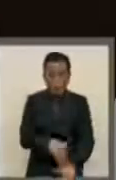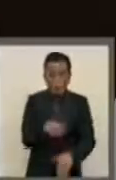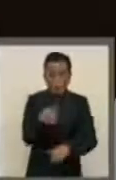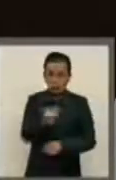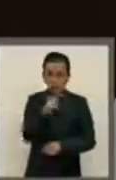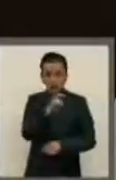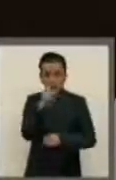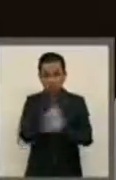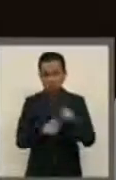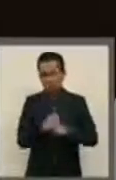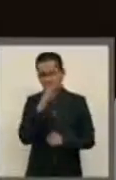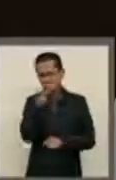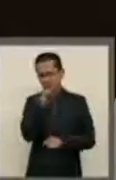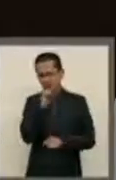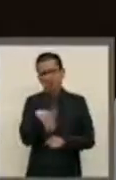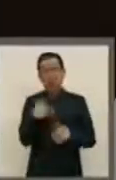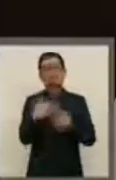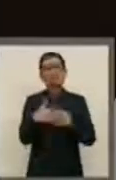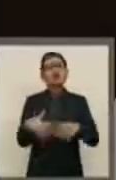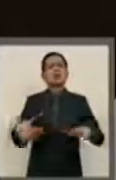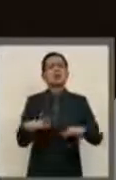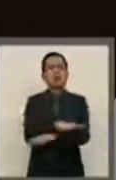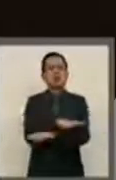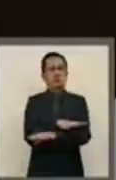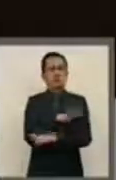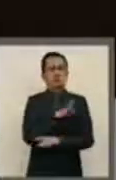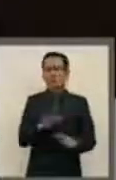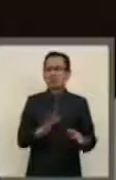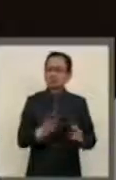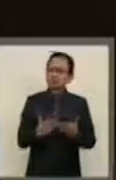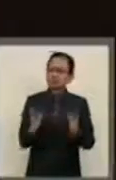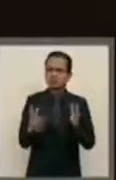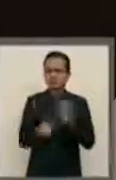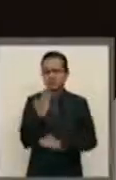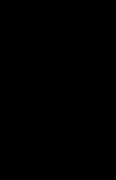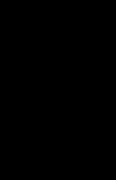primavera y el cambio verdadero está por llegar en el 2018. Muchas gracias.